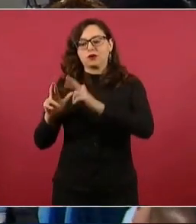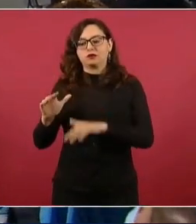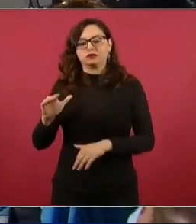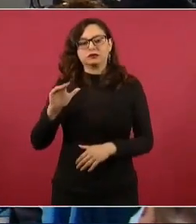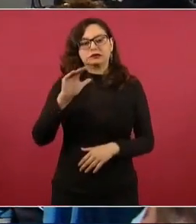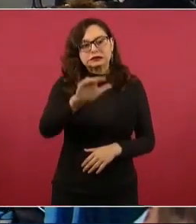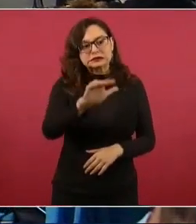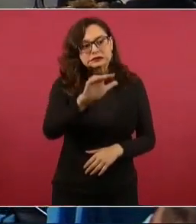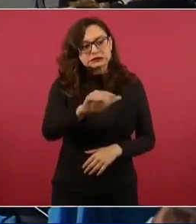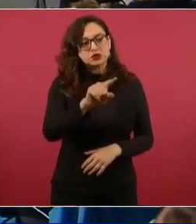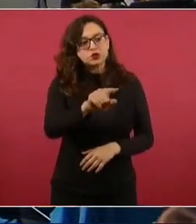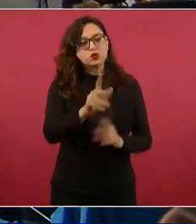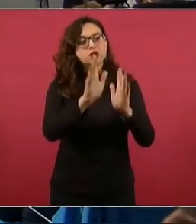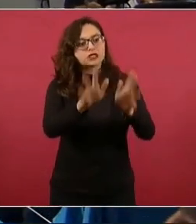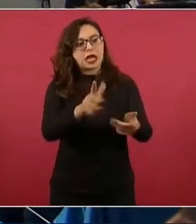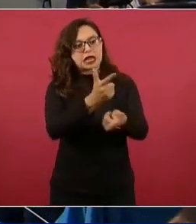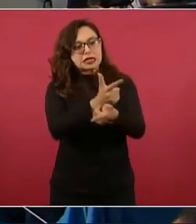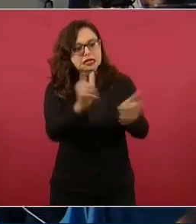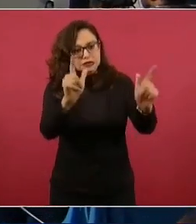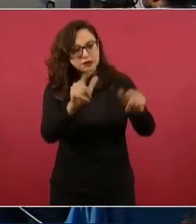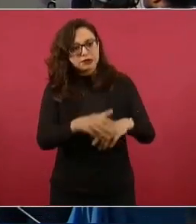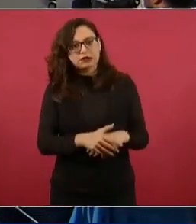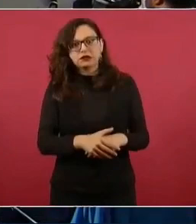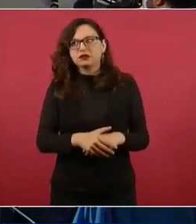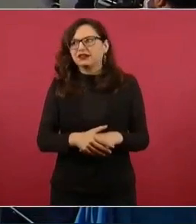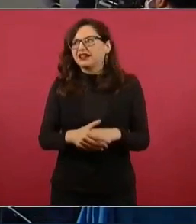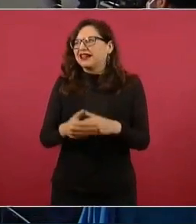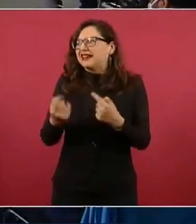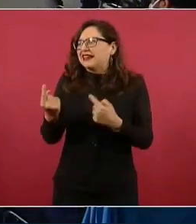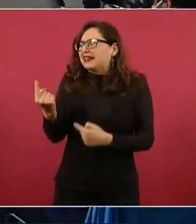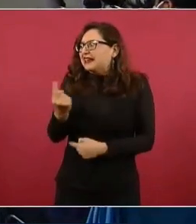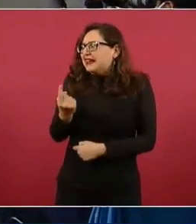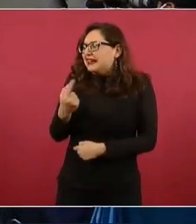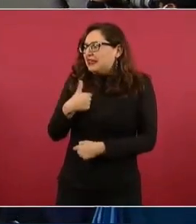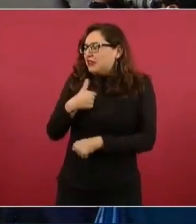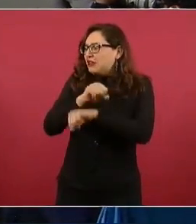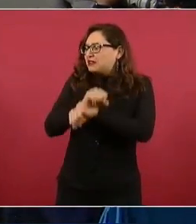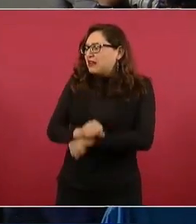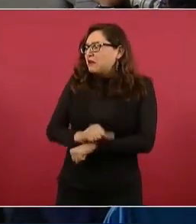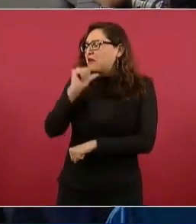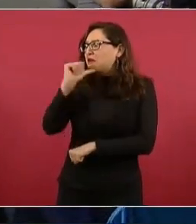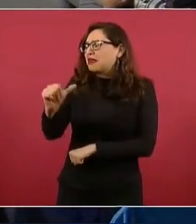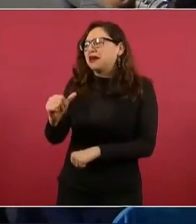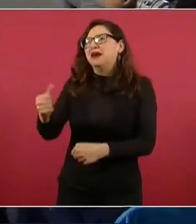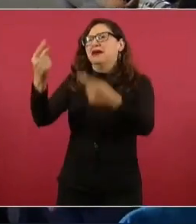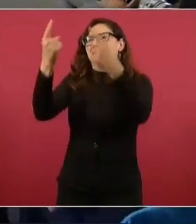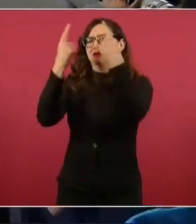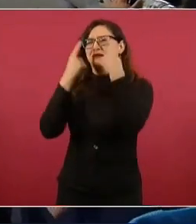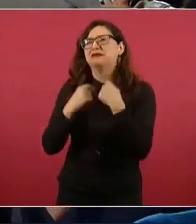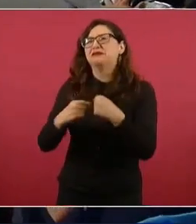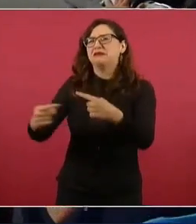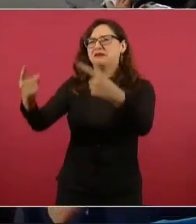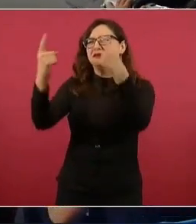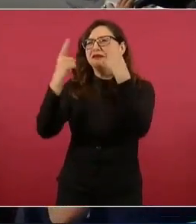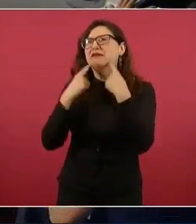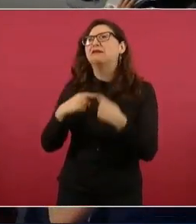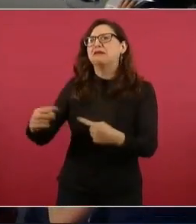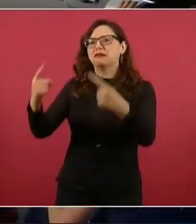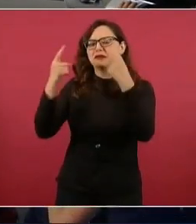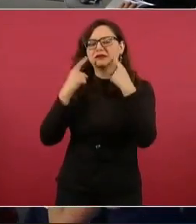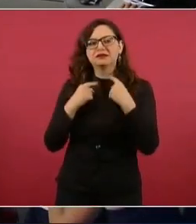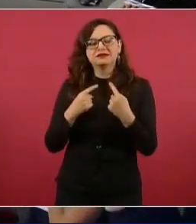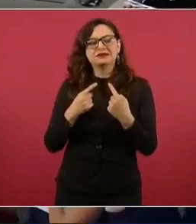los peones, en vez de alegrarse, se ponían a llorar. porque no sabían qué era la libertad.